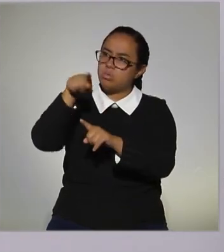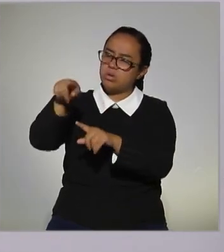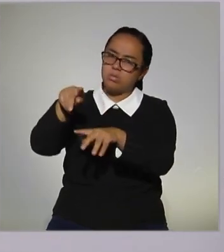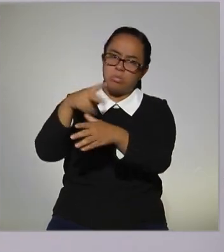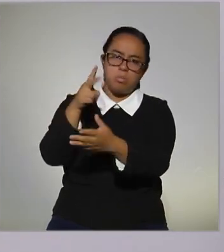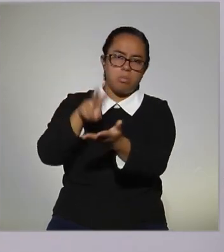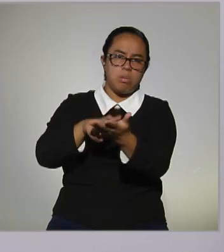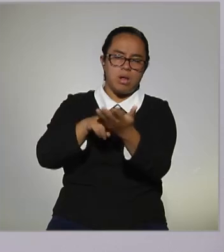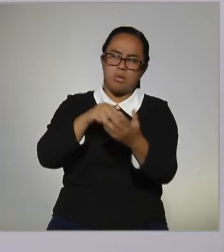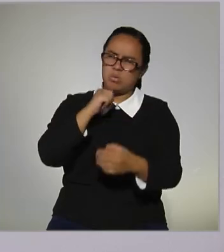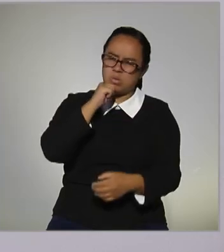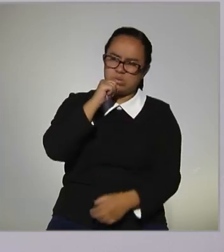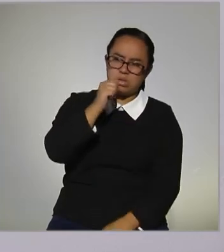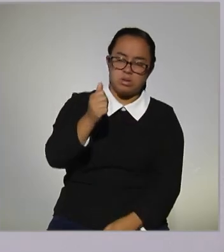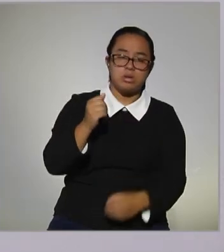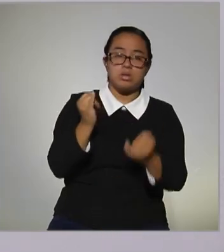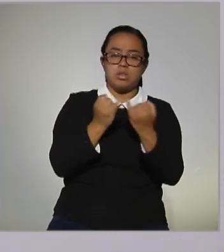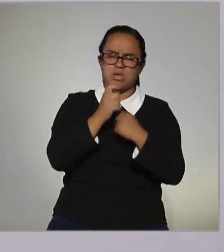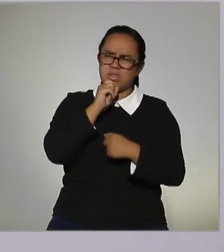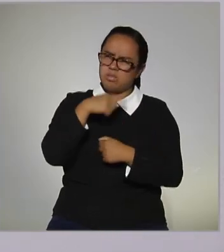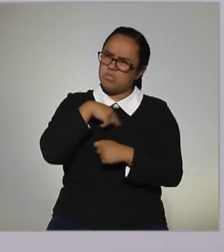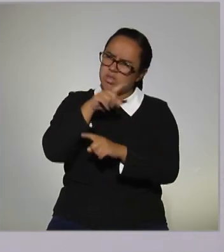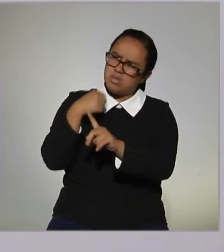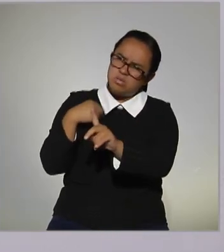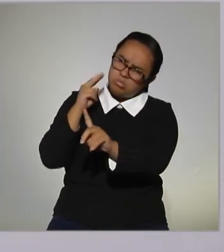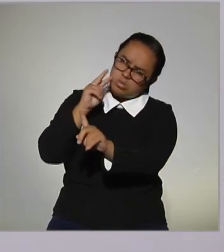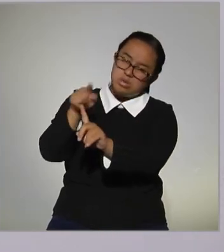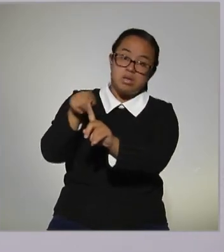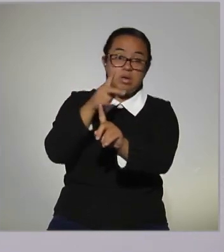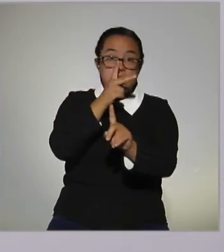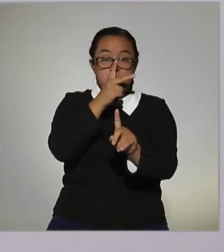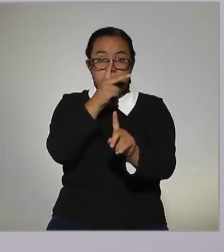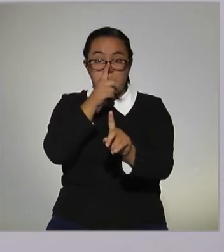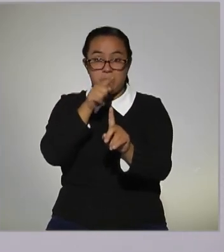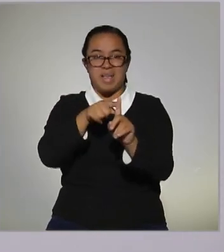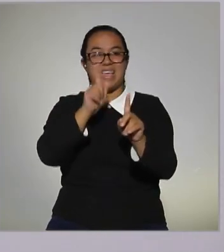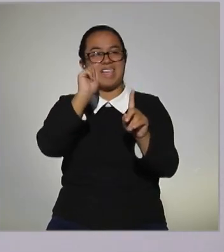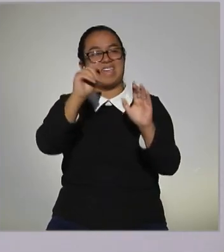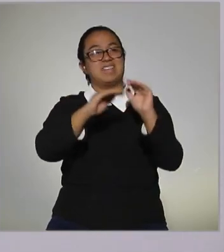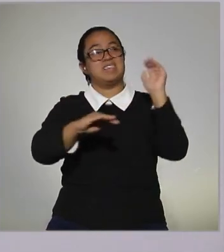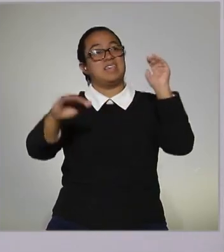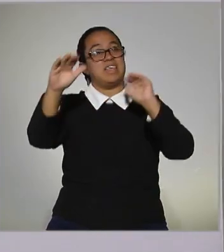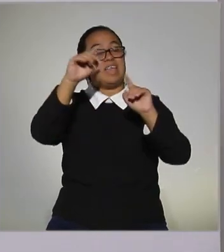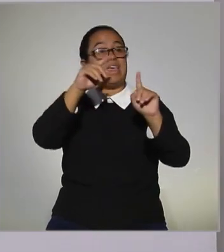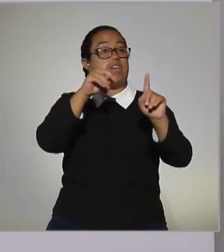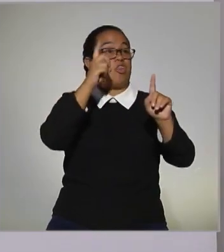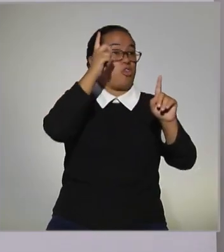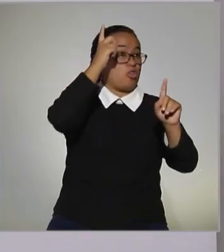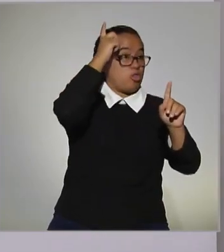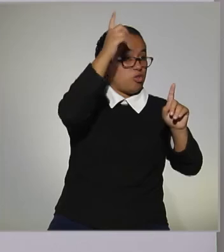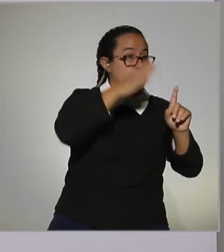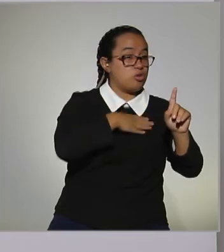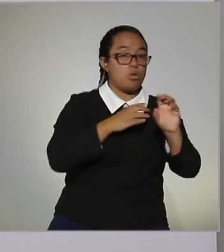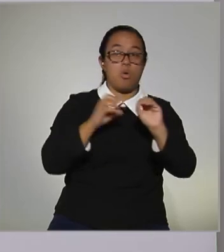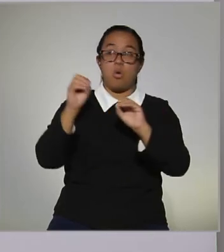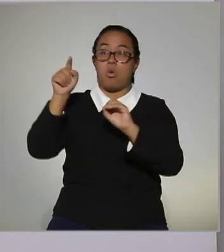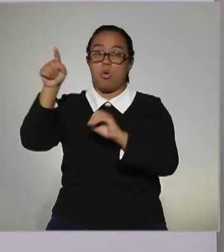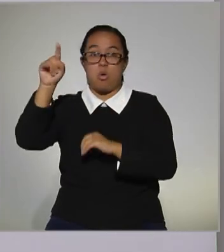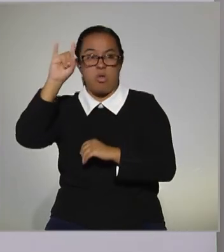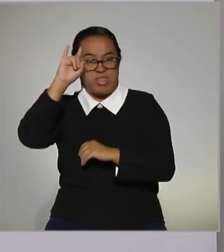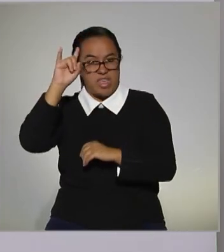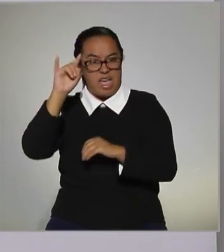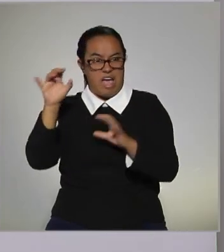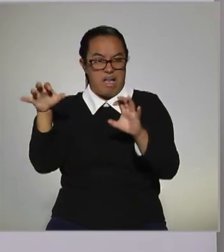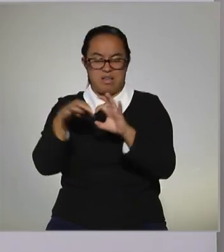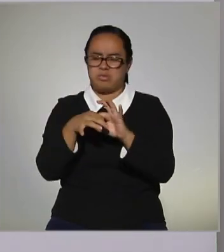todo empezar a ver que mi papá no es ni Dios ni demonio, es una persona, y